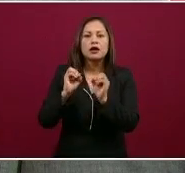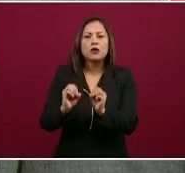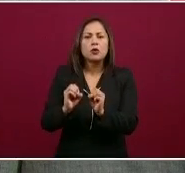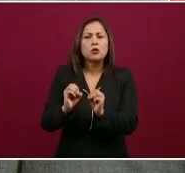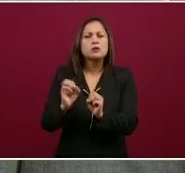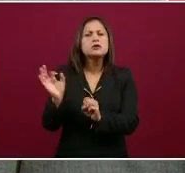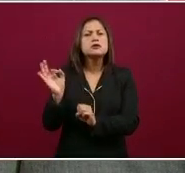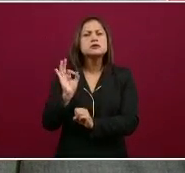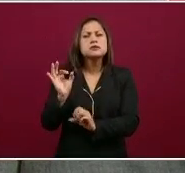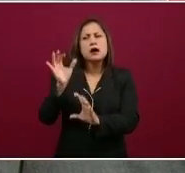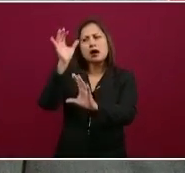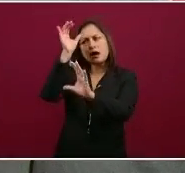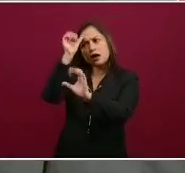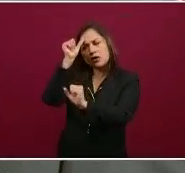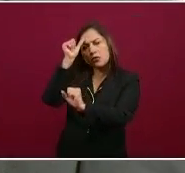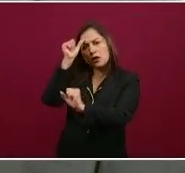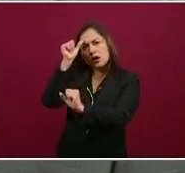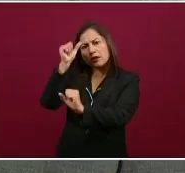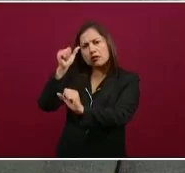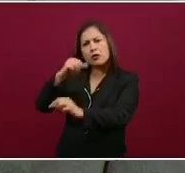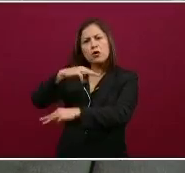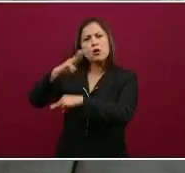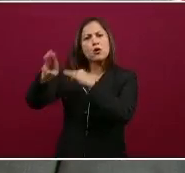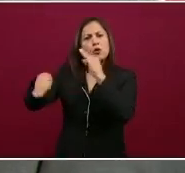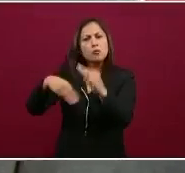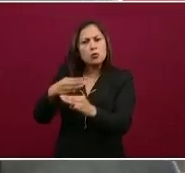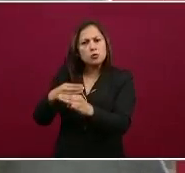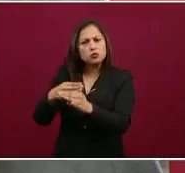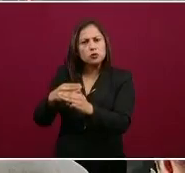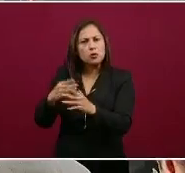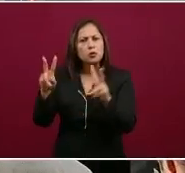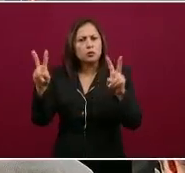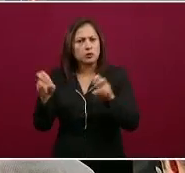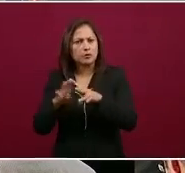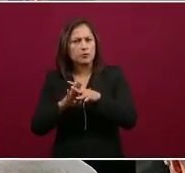migratorio? Sí, vamos a esperarnos.